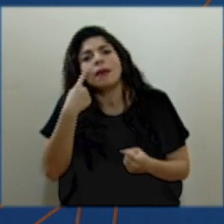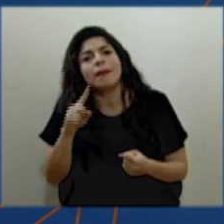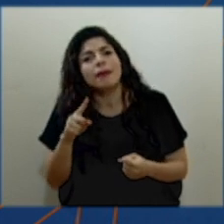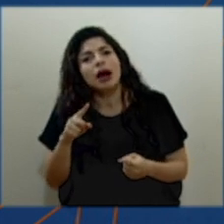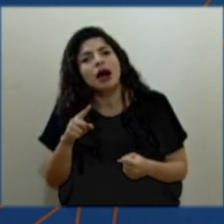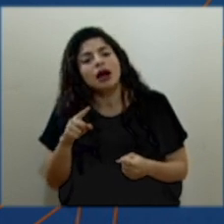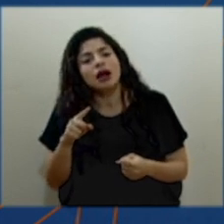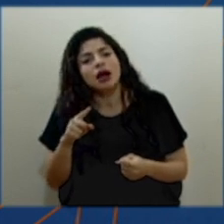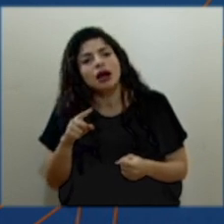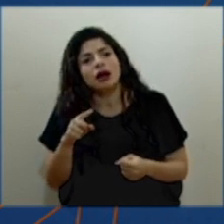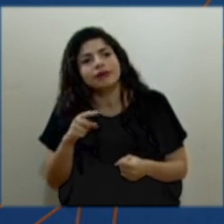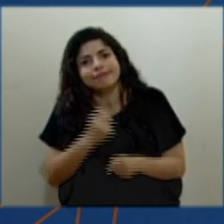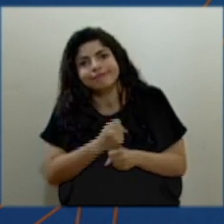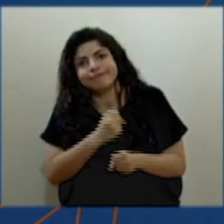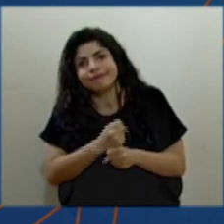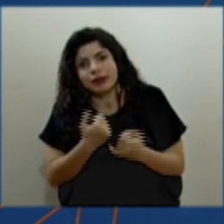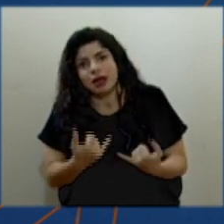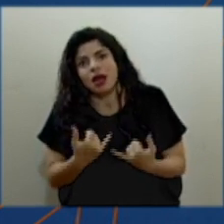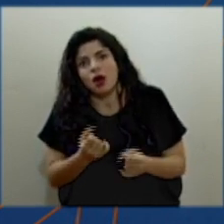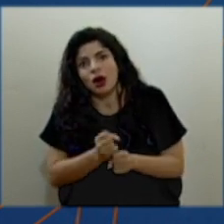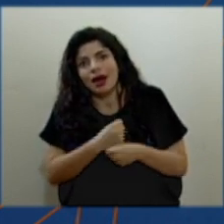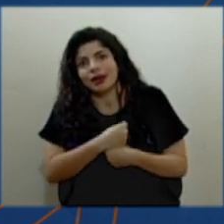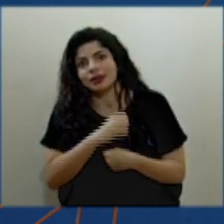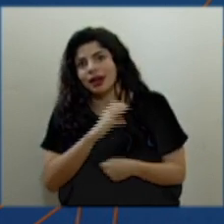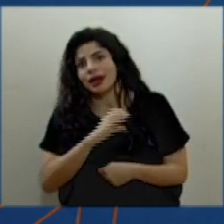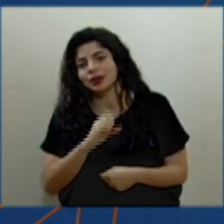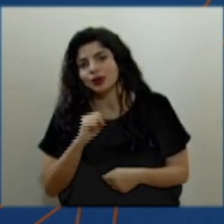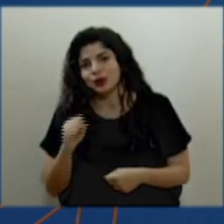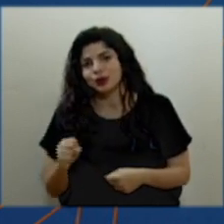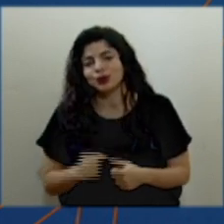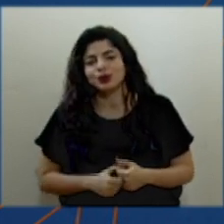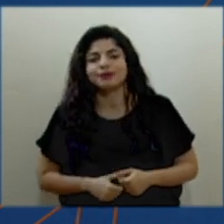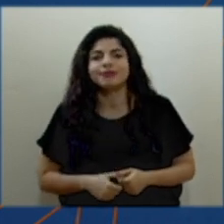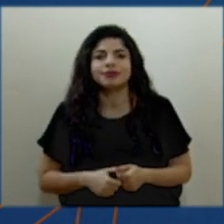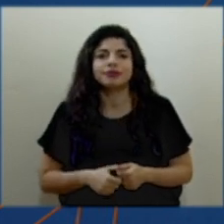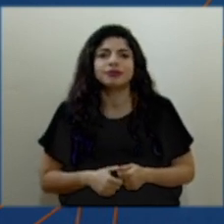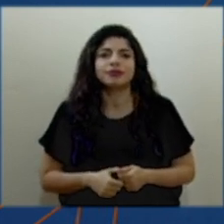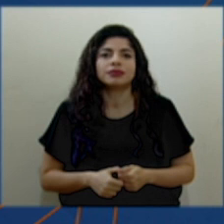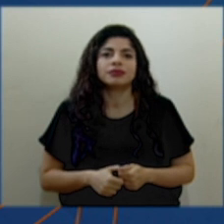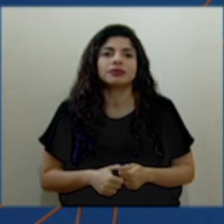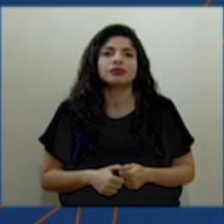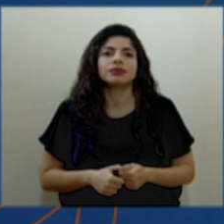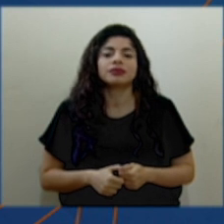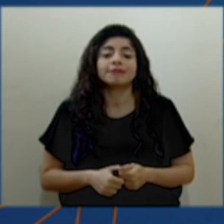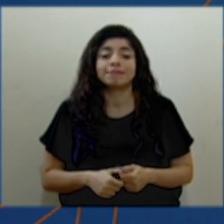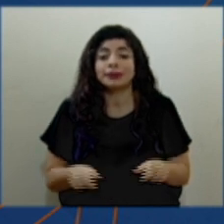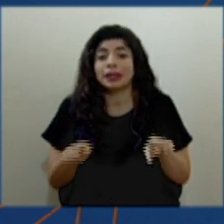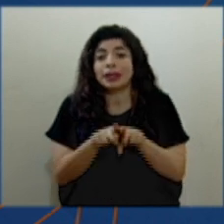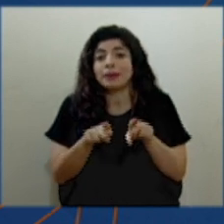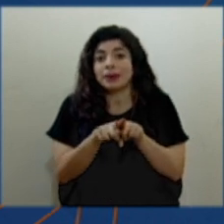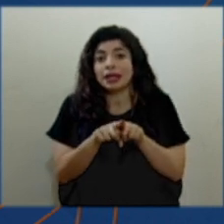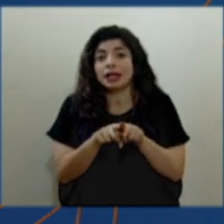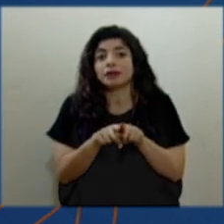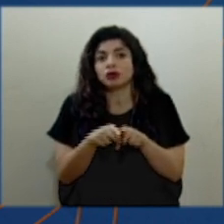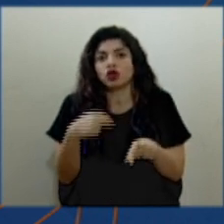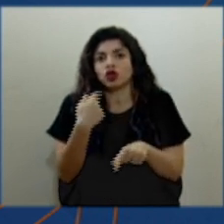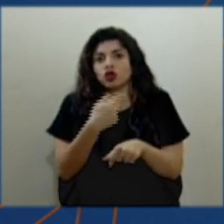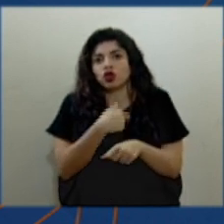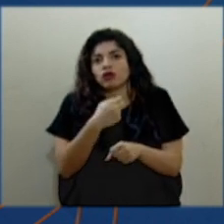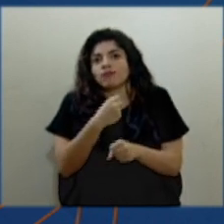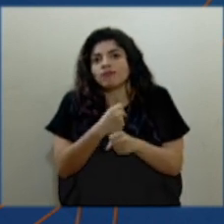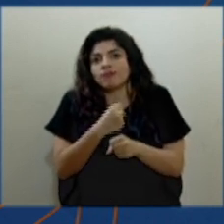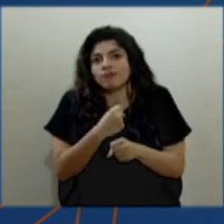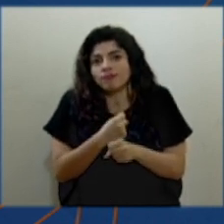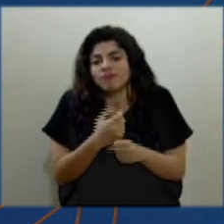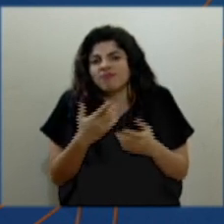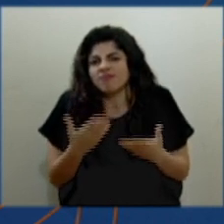para el trabajo que está desarrollando la Caja Costarricense de Seguro Social. Asimismo, estamos trabajando en